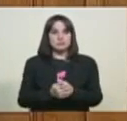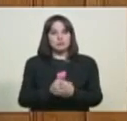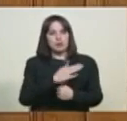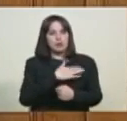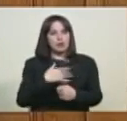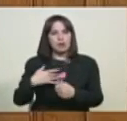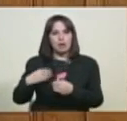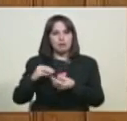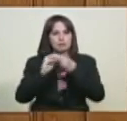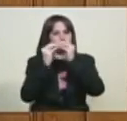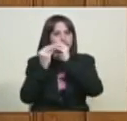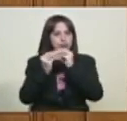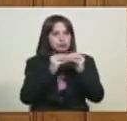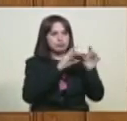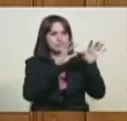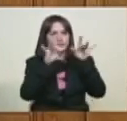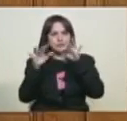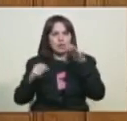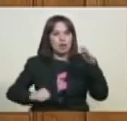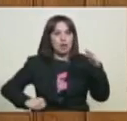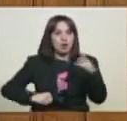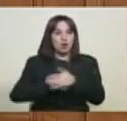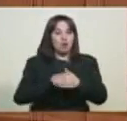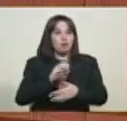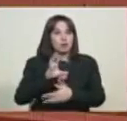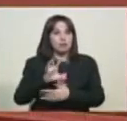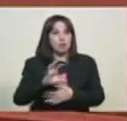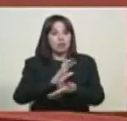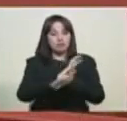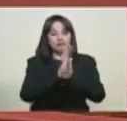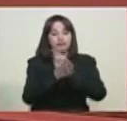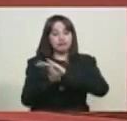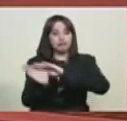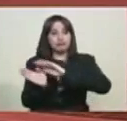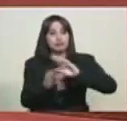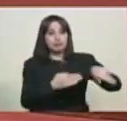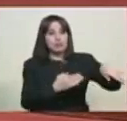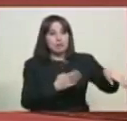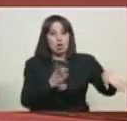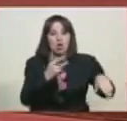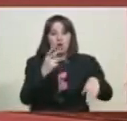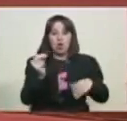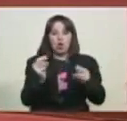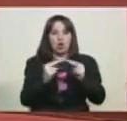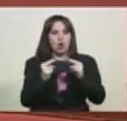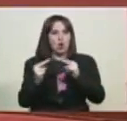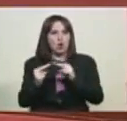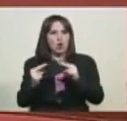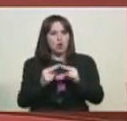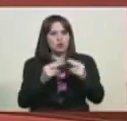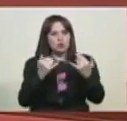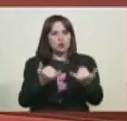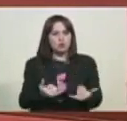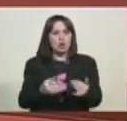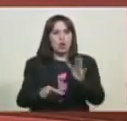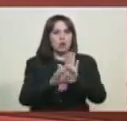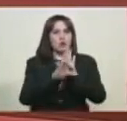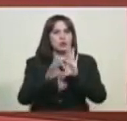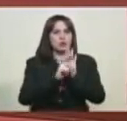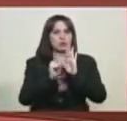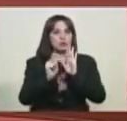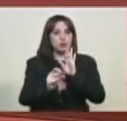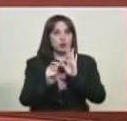pretendió acabar y, como se hizo, desconocer la vigencia de la